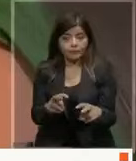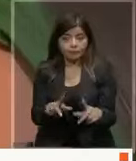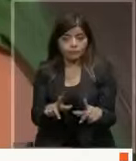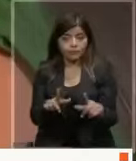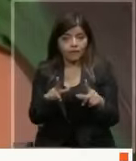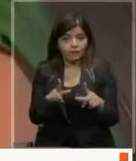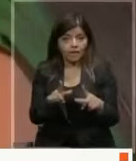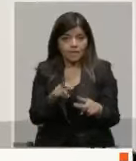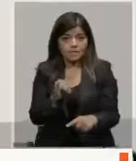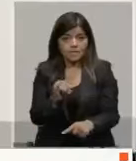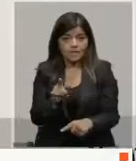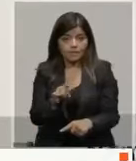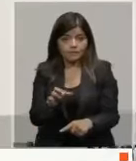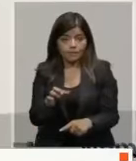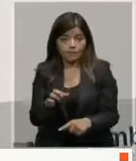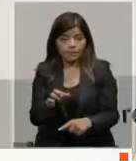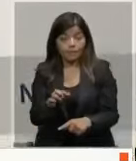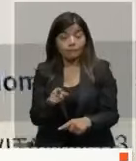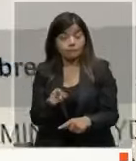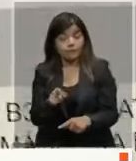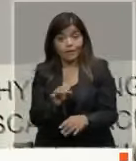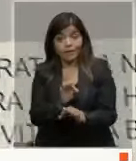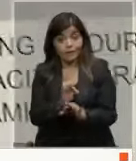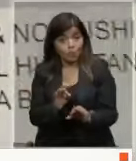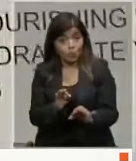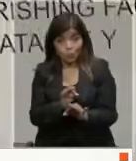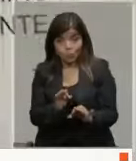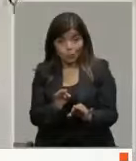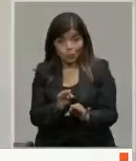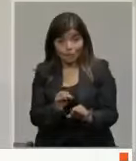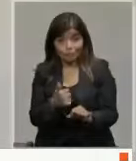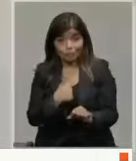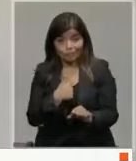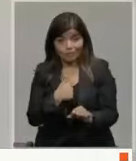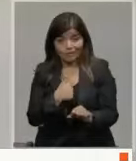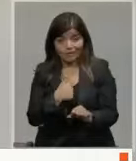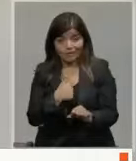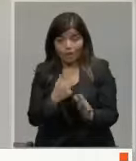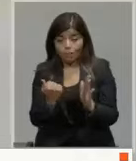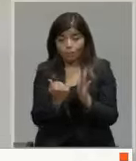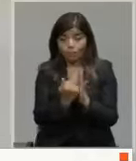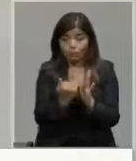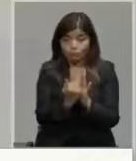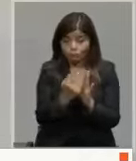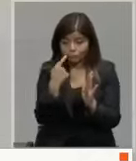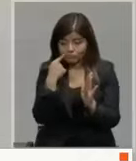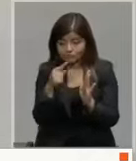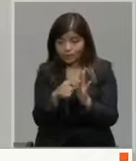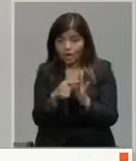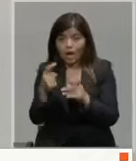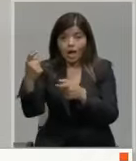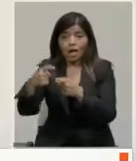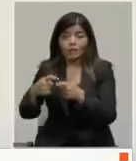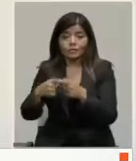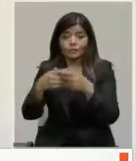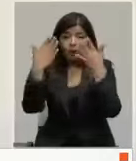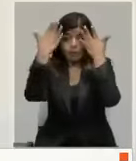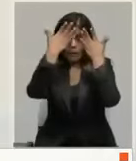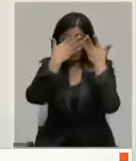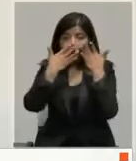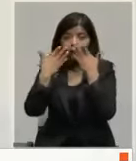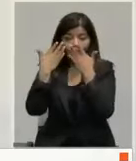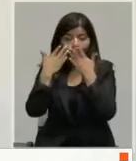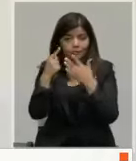de isp y adivine ninguna es la adecuada Incluso el producto marca flamenco aparece registrado como una mascarilla facial